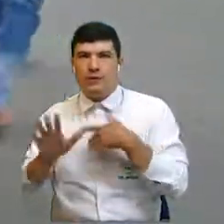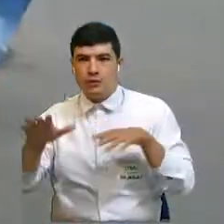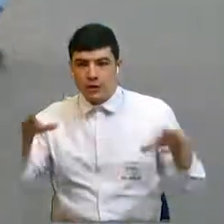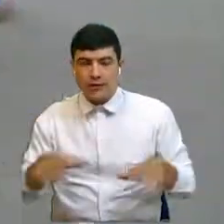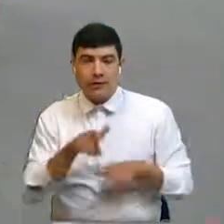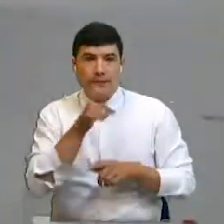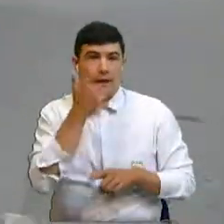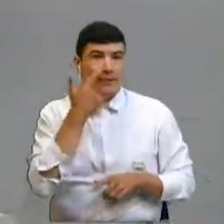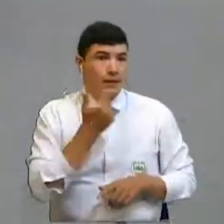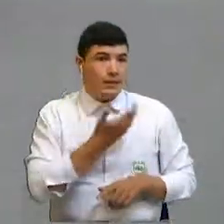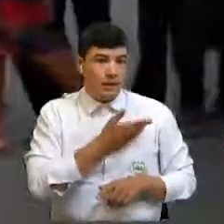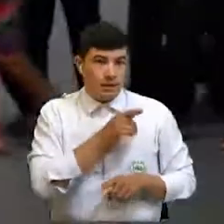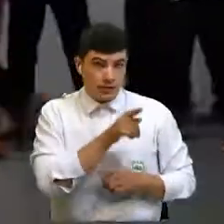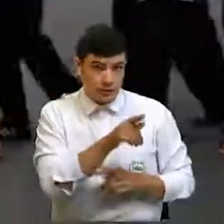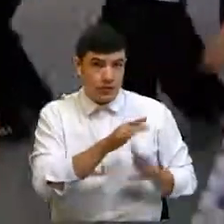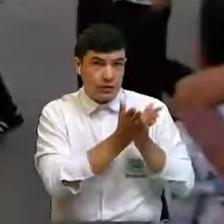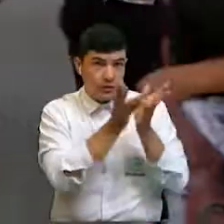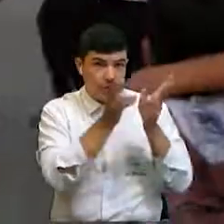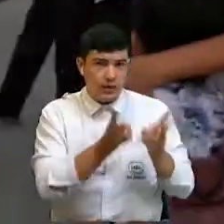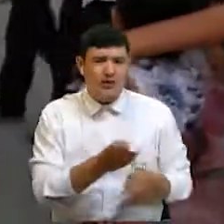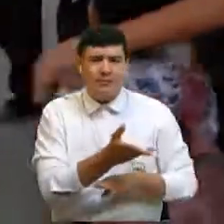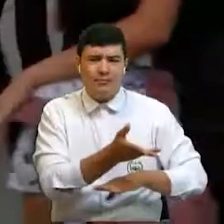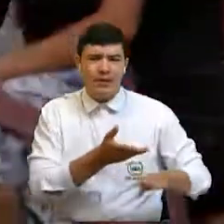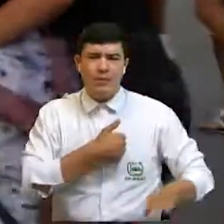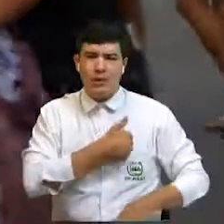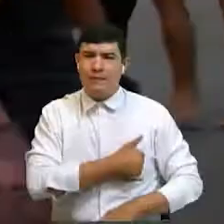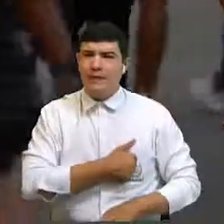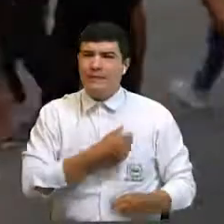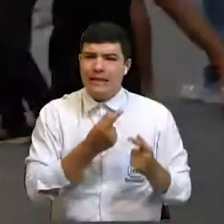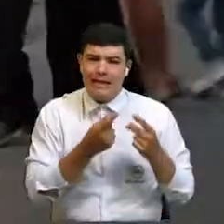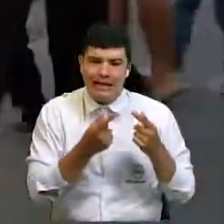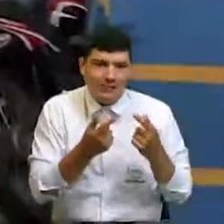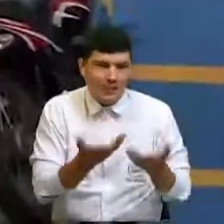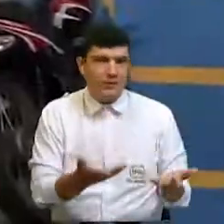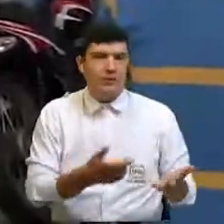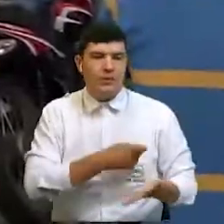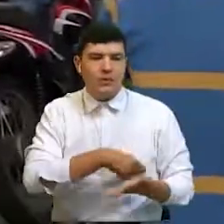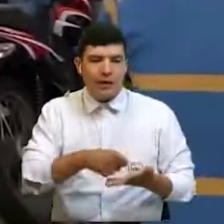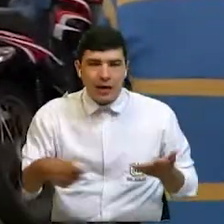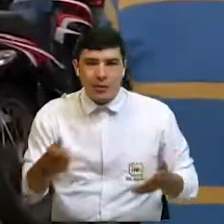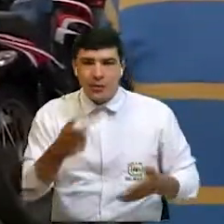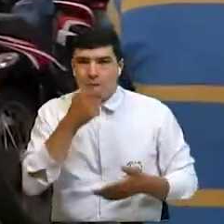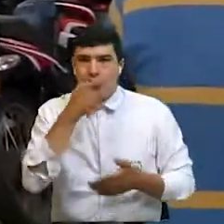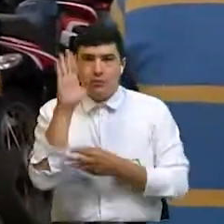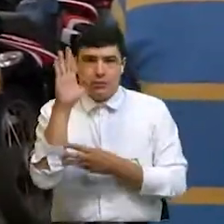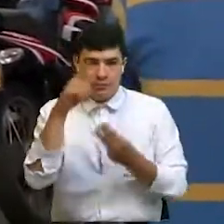Acudientes de menores de edad piden celeridad en la contratación del personal de tránsito necesario para